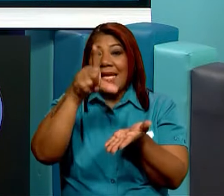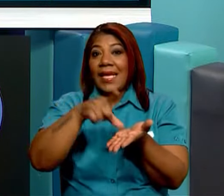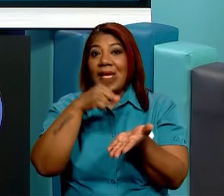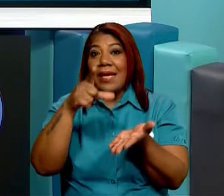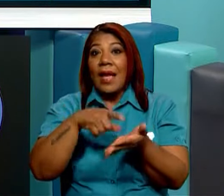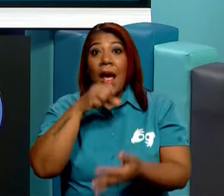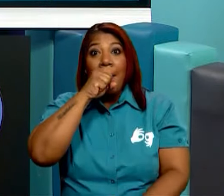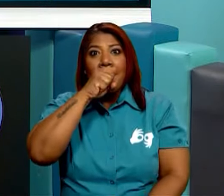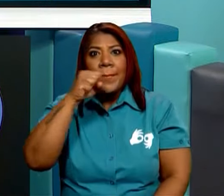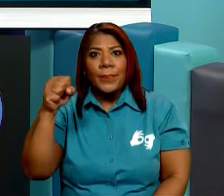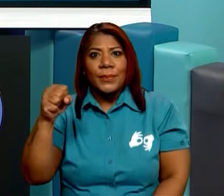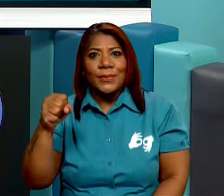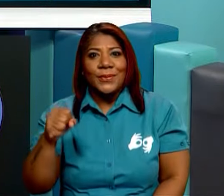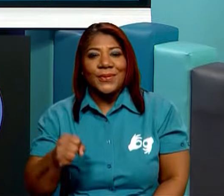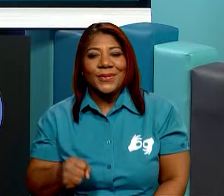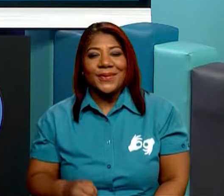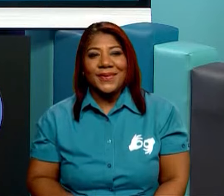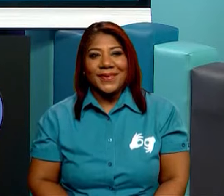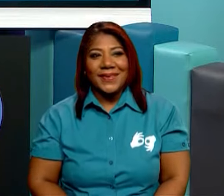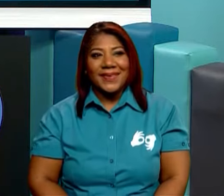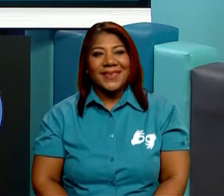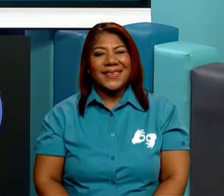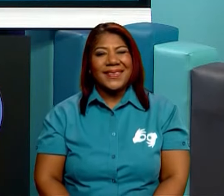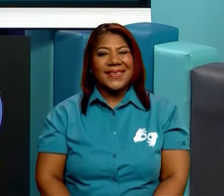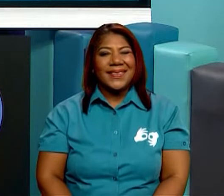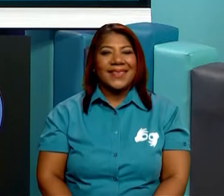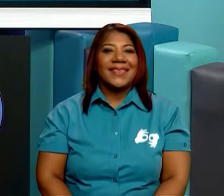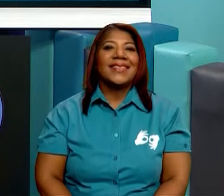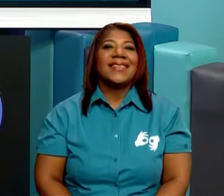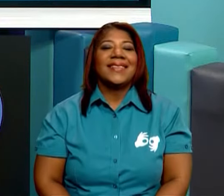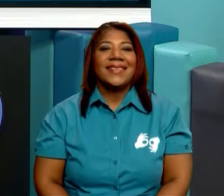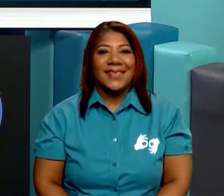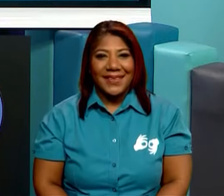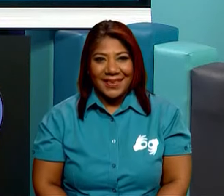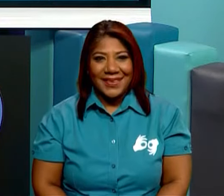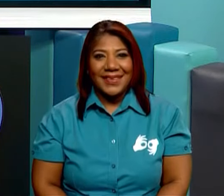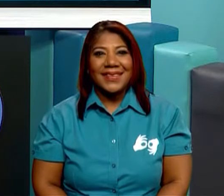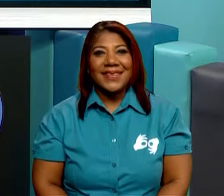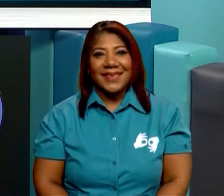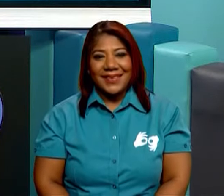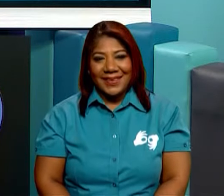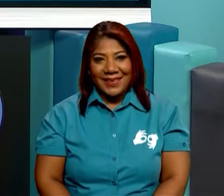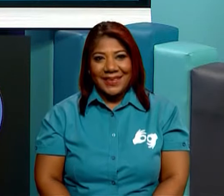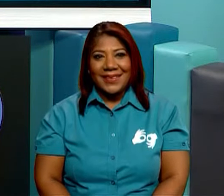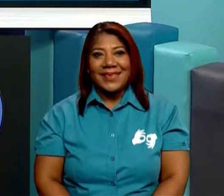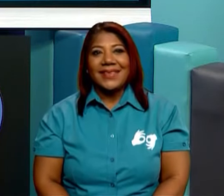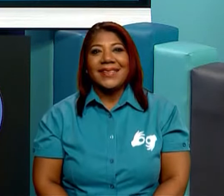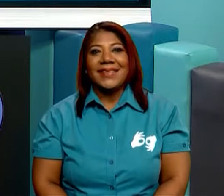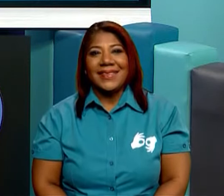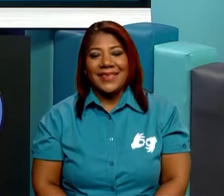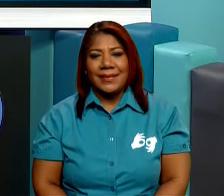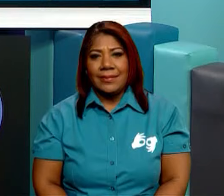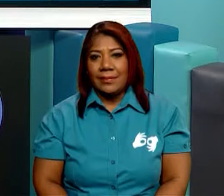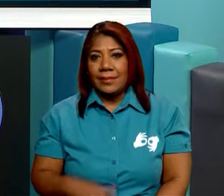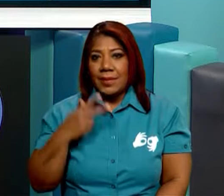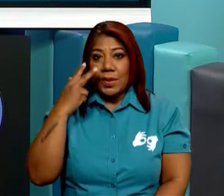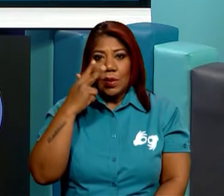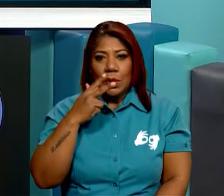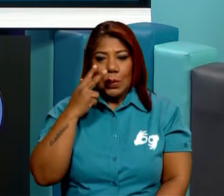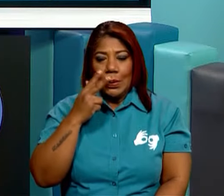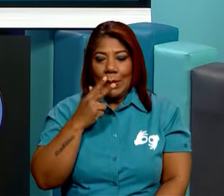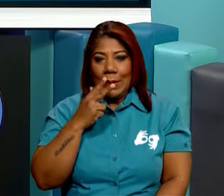pollo. Ah, esa es así, sí. ¿Ya? Muy bien. Ahora sí, que chocolate y pizza y batido y